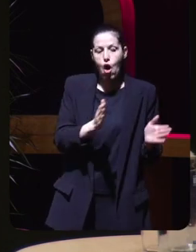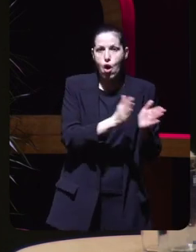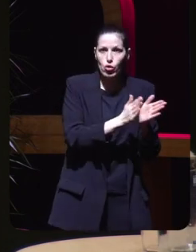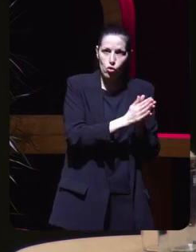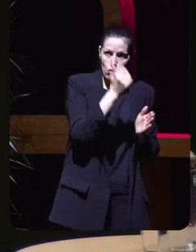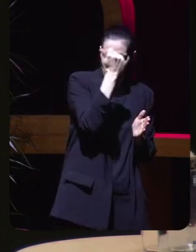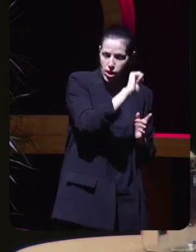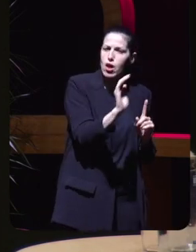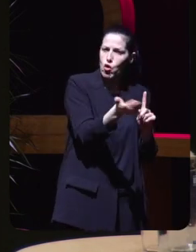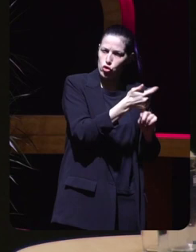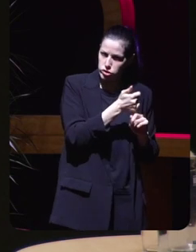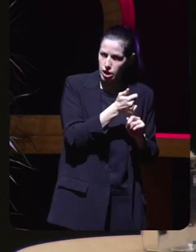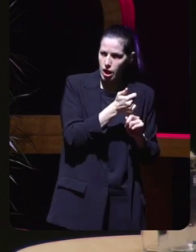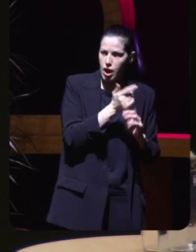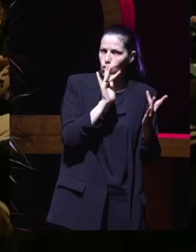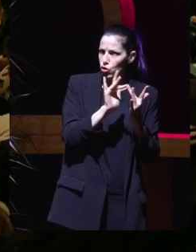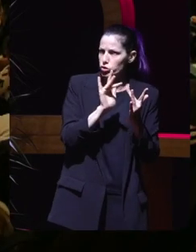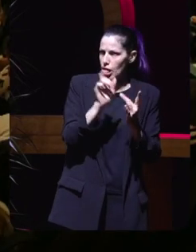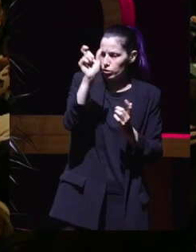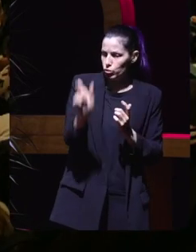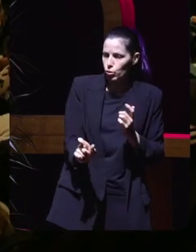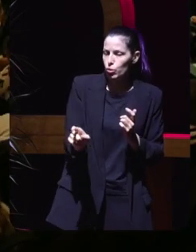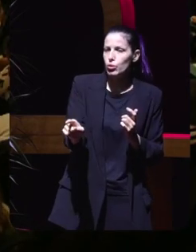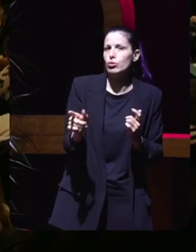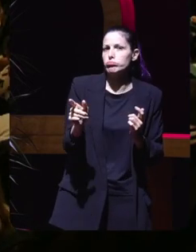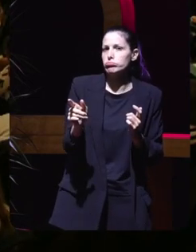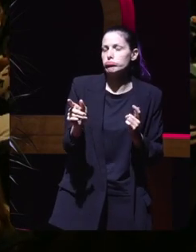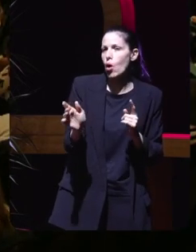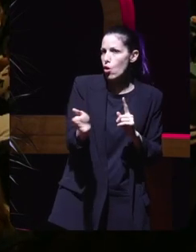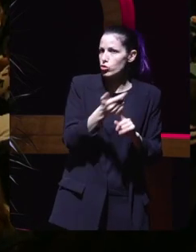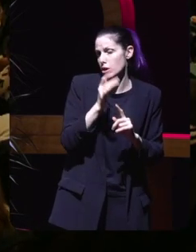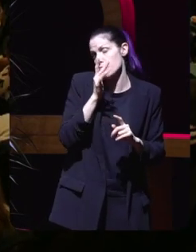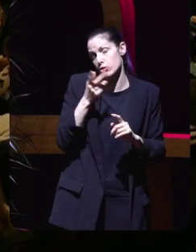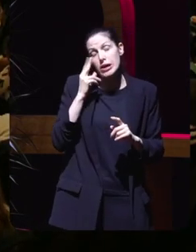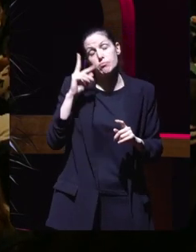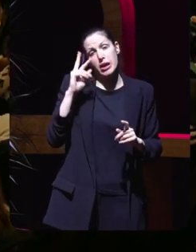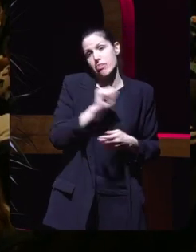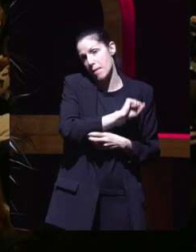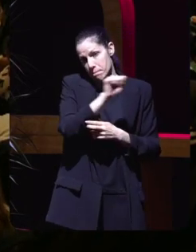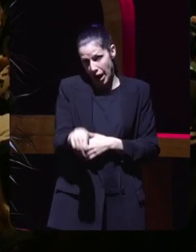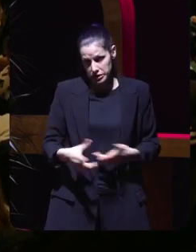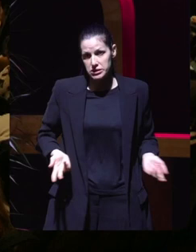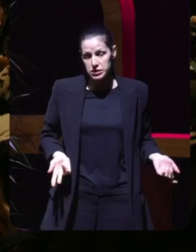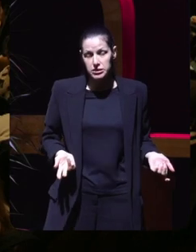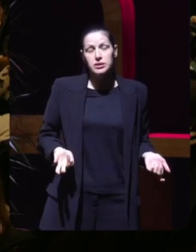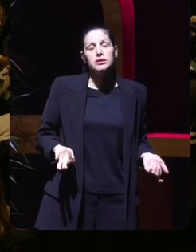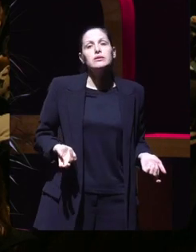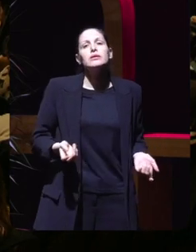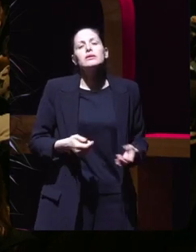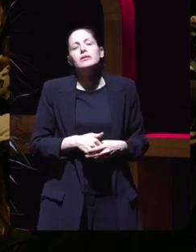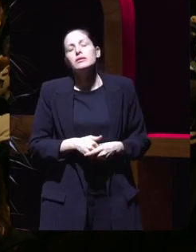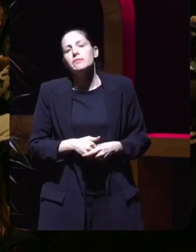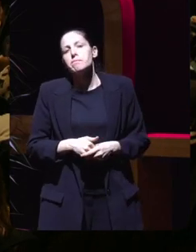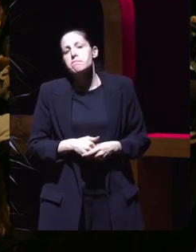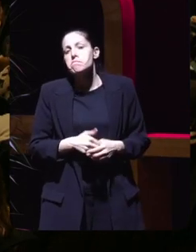fue capaz no de conseguirlo porque también era un compañero Pues con muchísimos años de experiencia más que a él la verdad de que sí es mayor tal